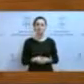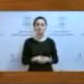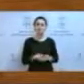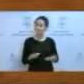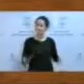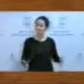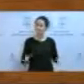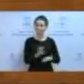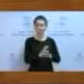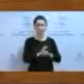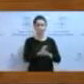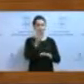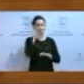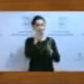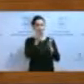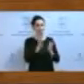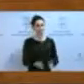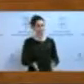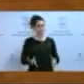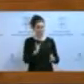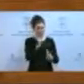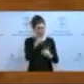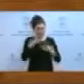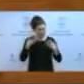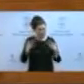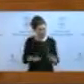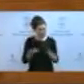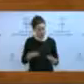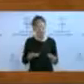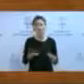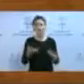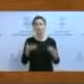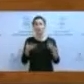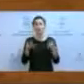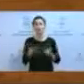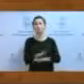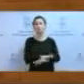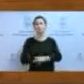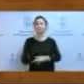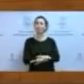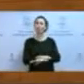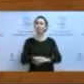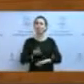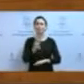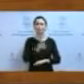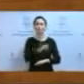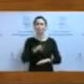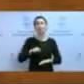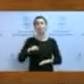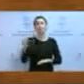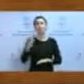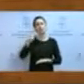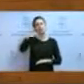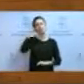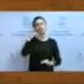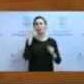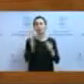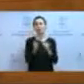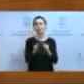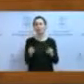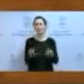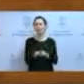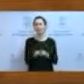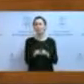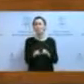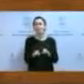Consejera, creemos que ha llegado el momento de que el Gobierno regional sea coherente consigo mismo, deje de hacerse trampas al